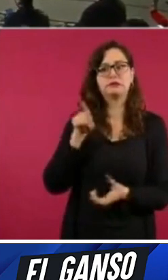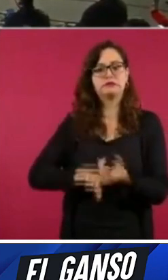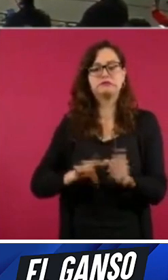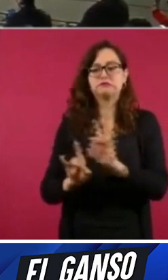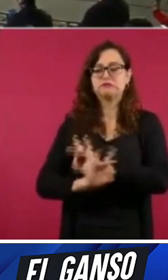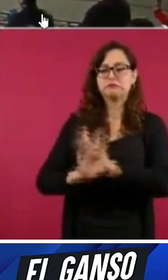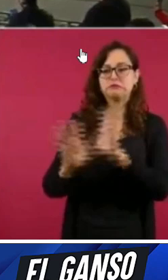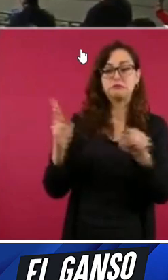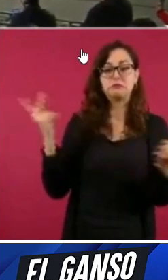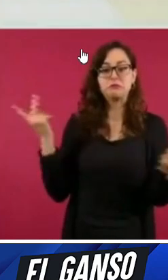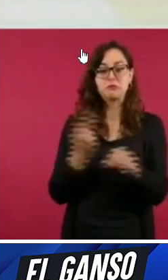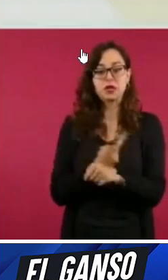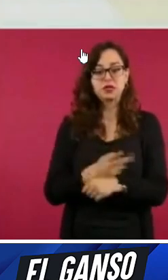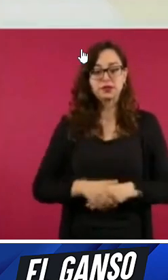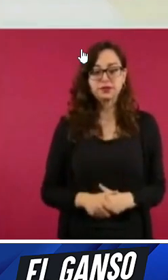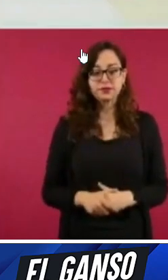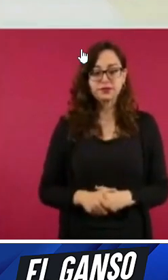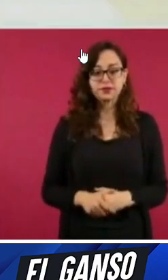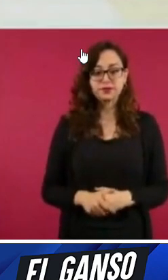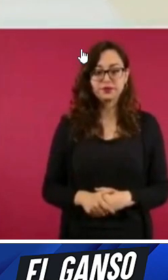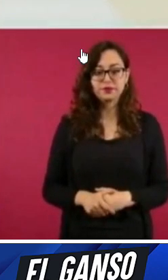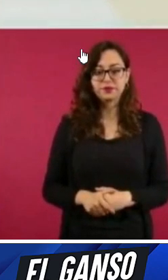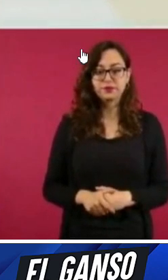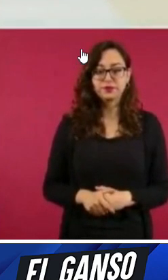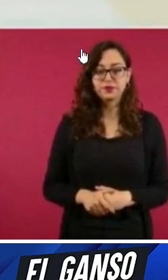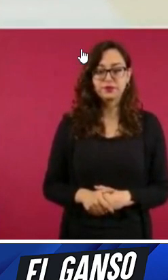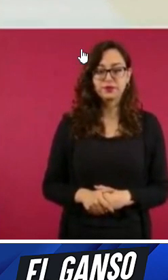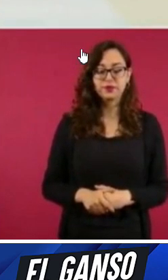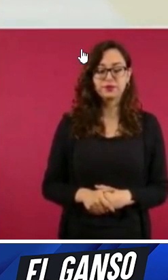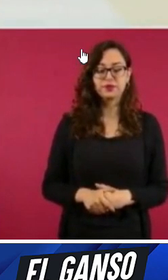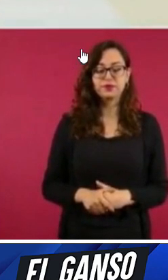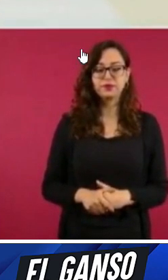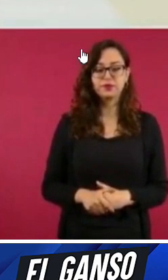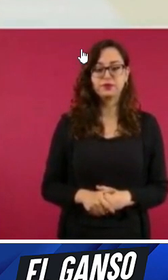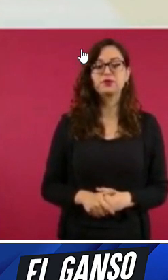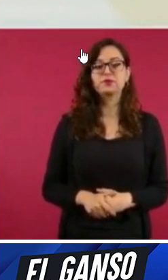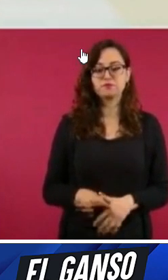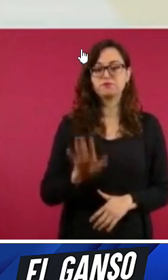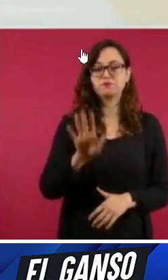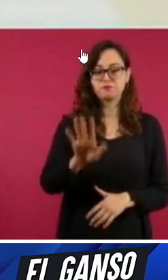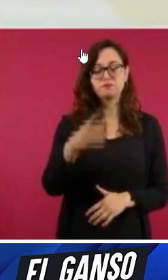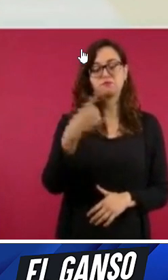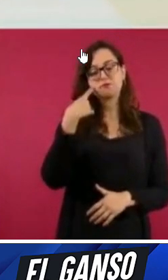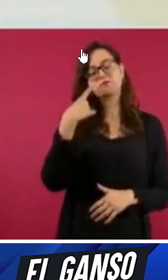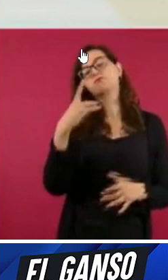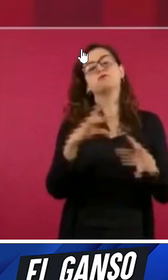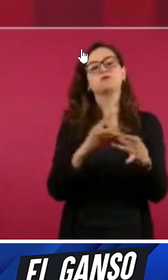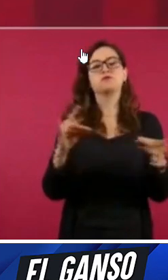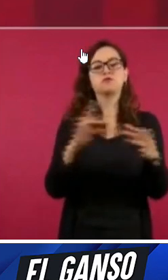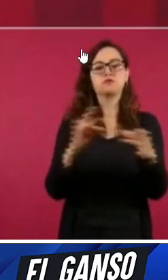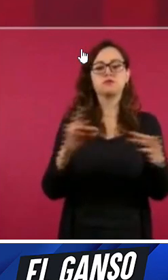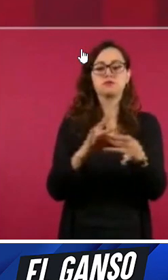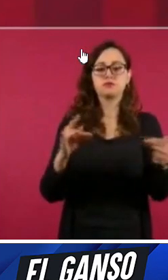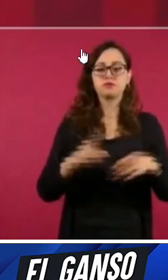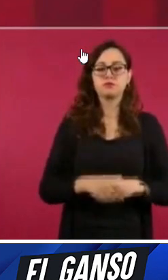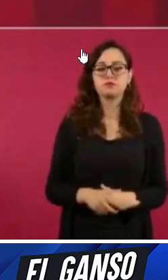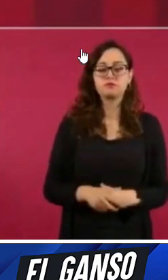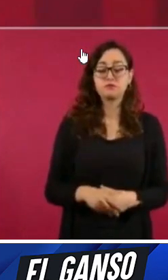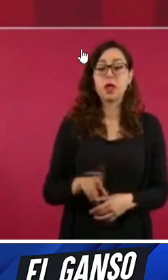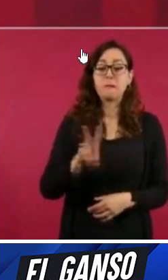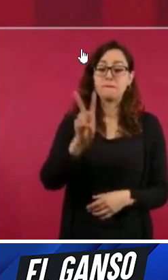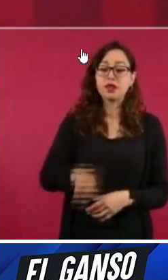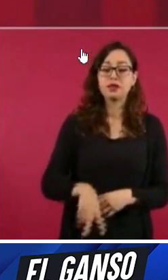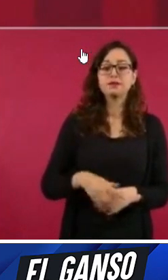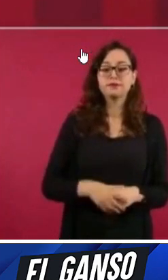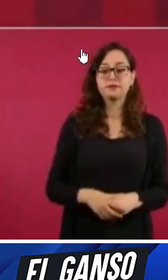Es cierto, hubo un ataque cibernético, así le llaman,